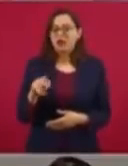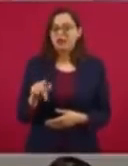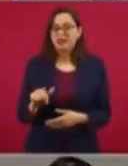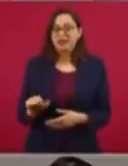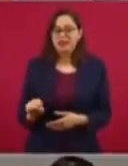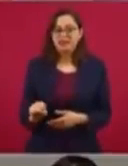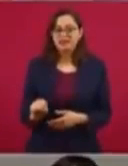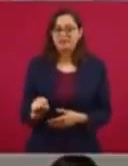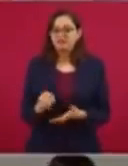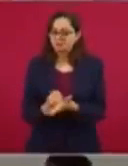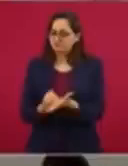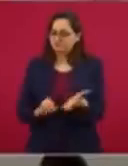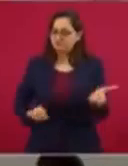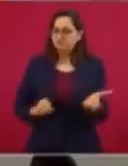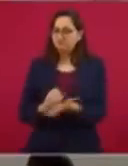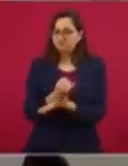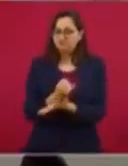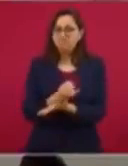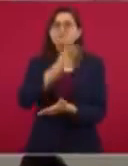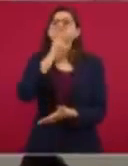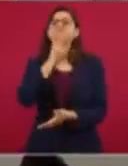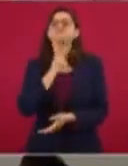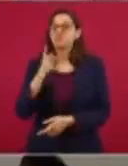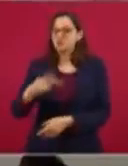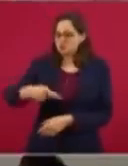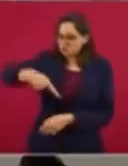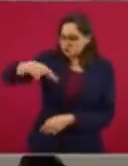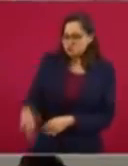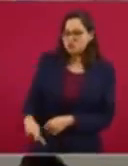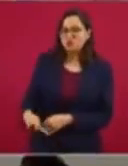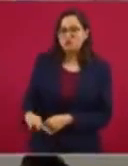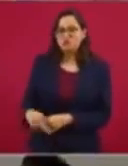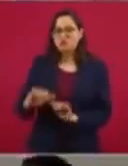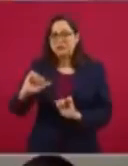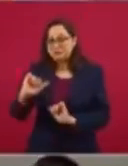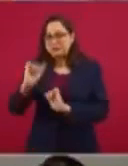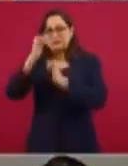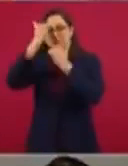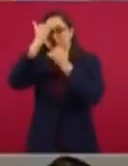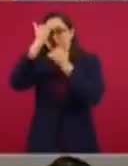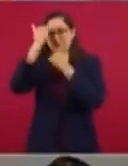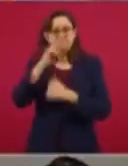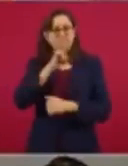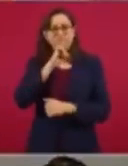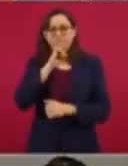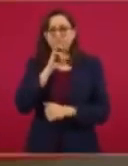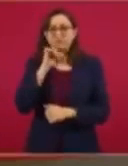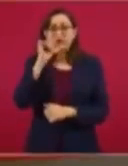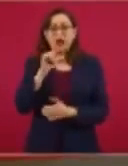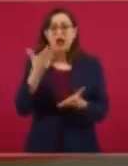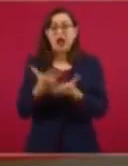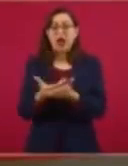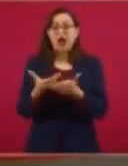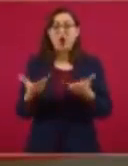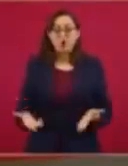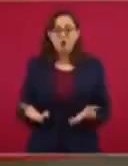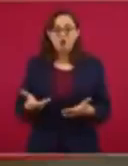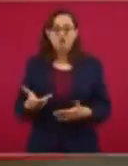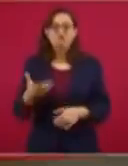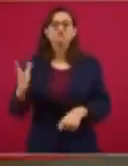nuestro petróleo. Hoy le tocó, por fortuna, a la energía eléctrica,